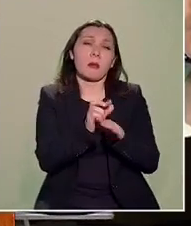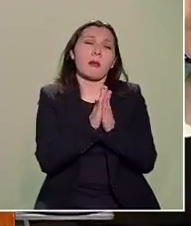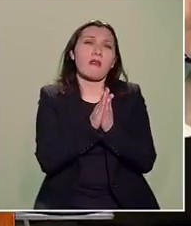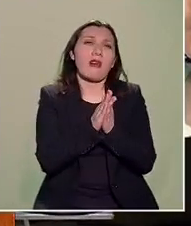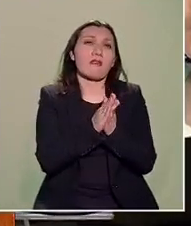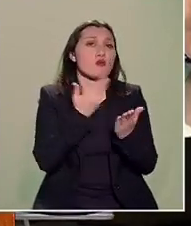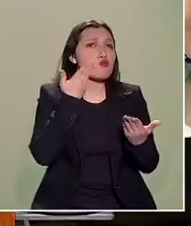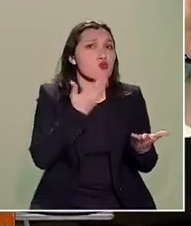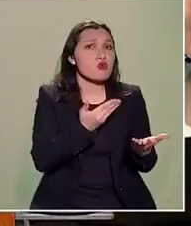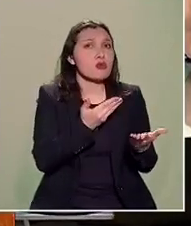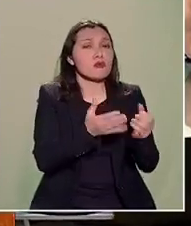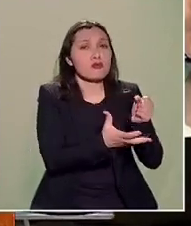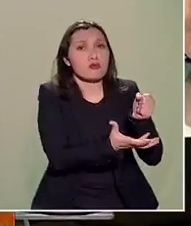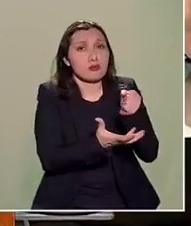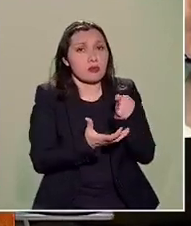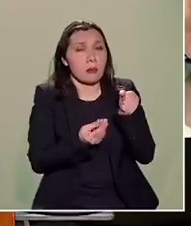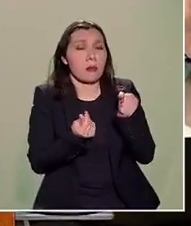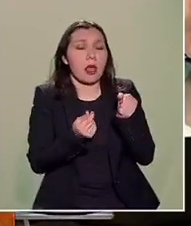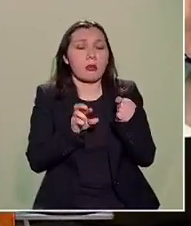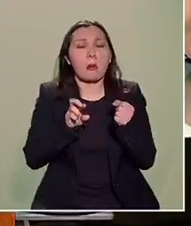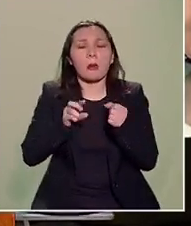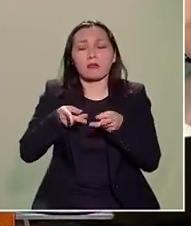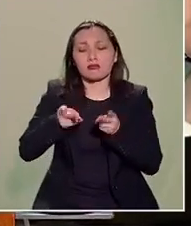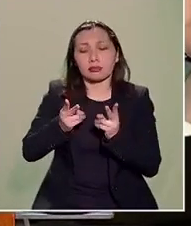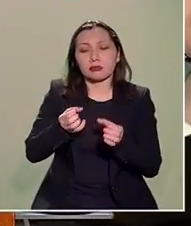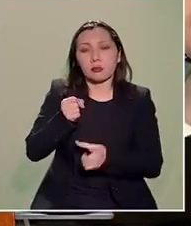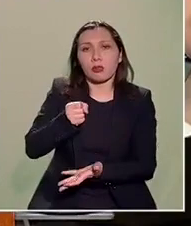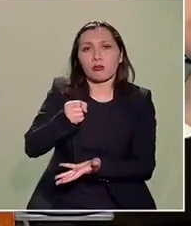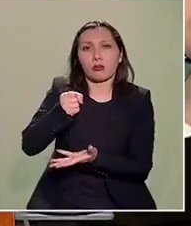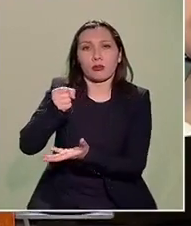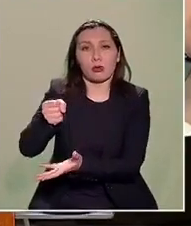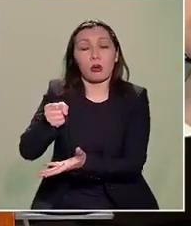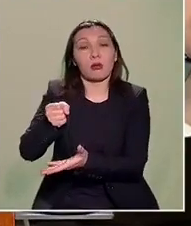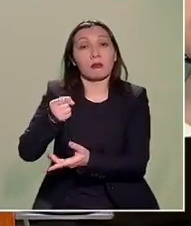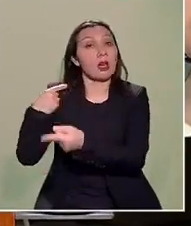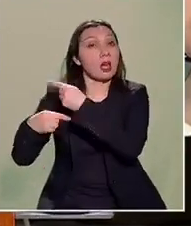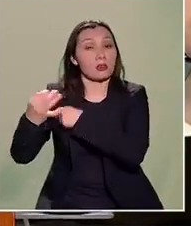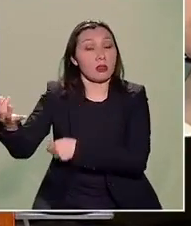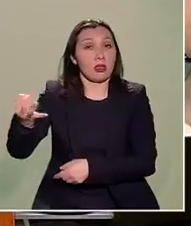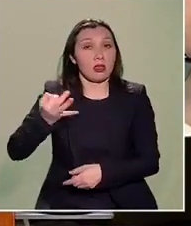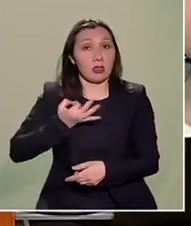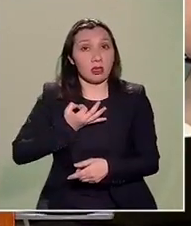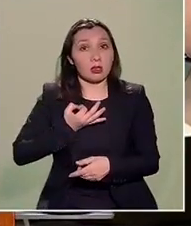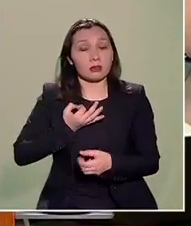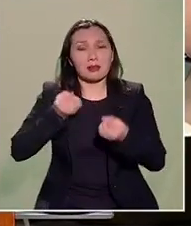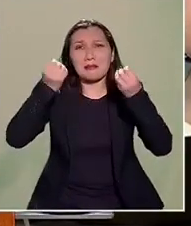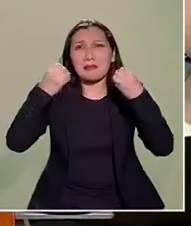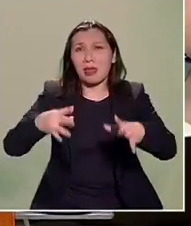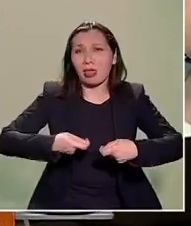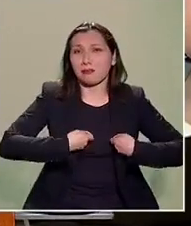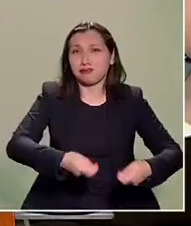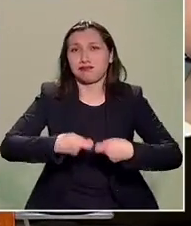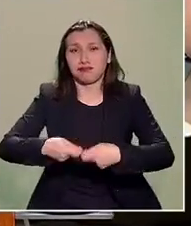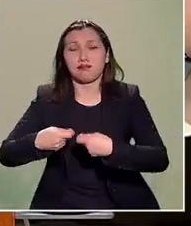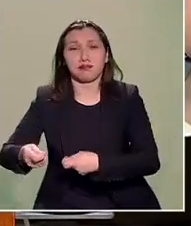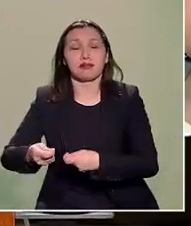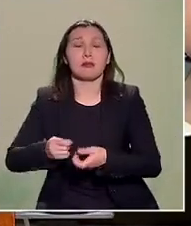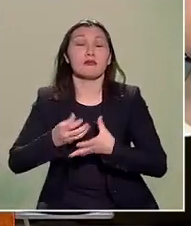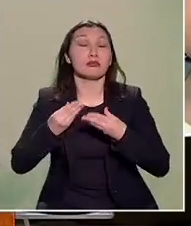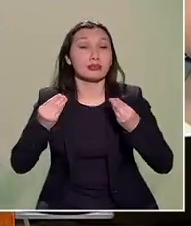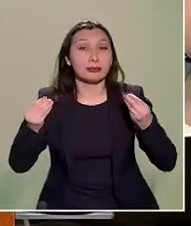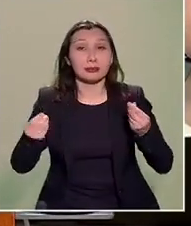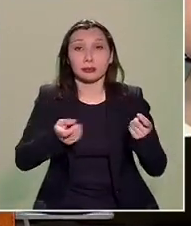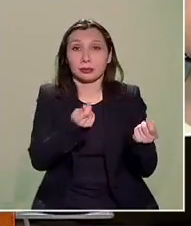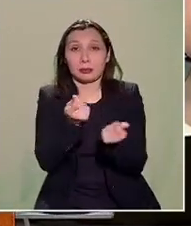parte de su herencia y el padre se la da la historia dice que el desperdicio o despilfarro